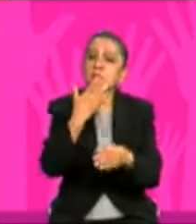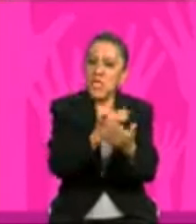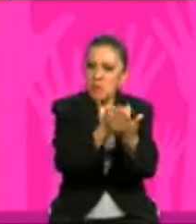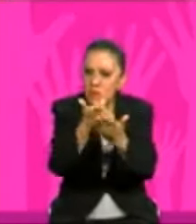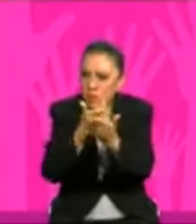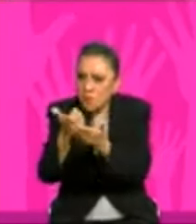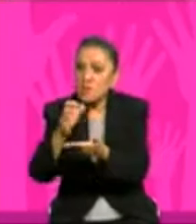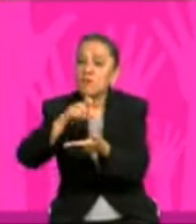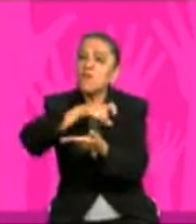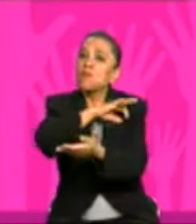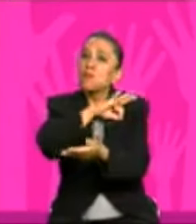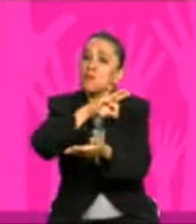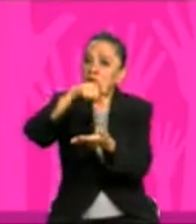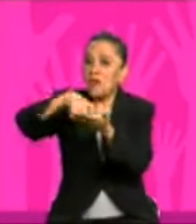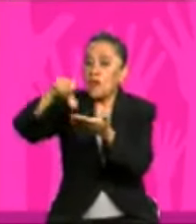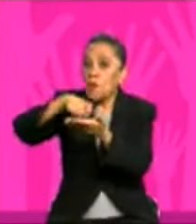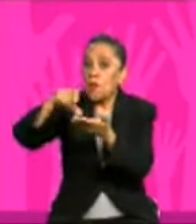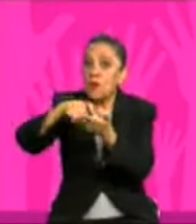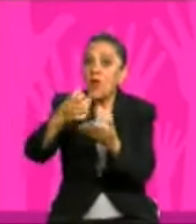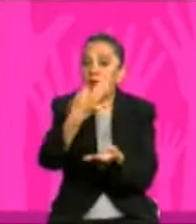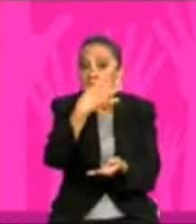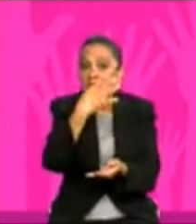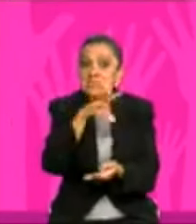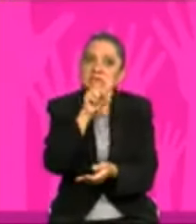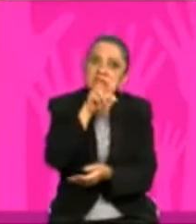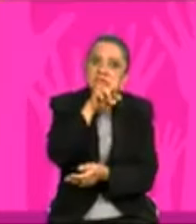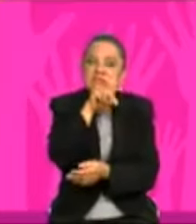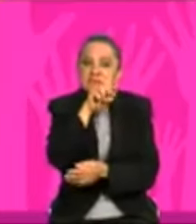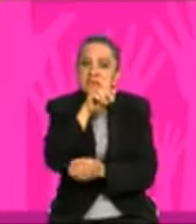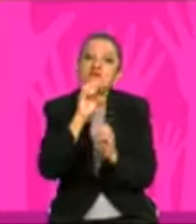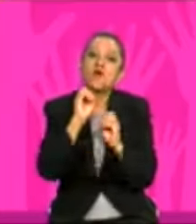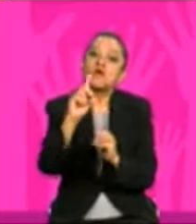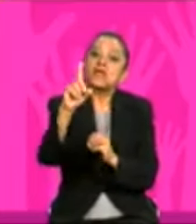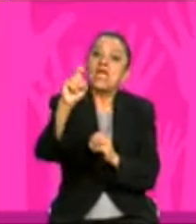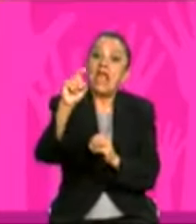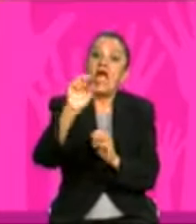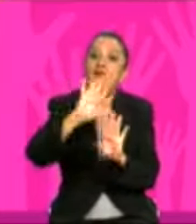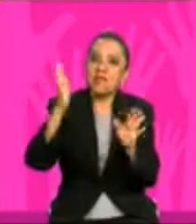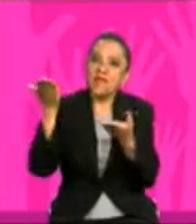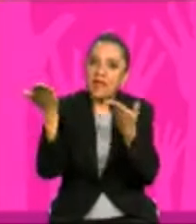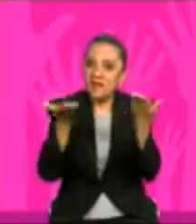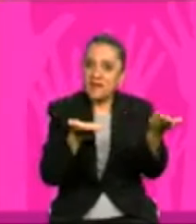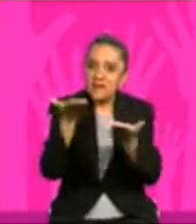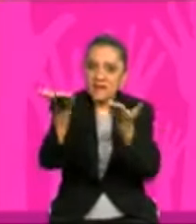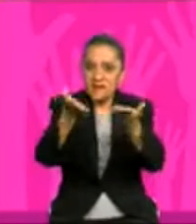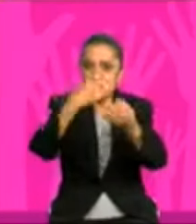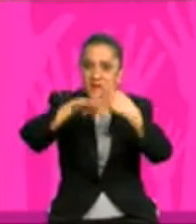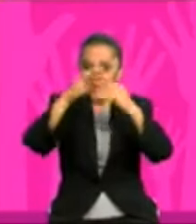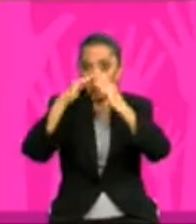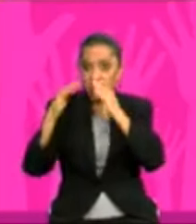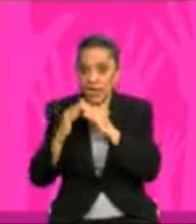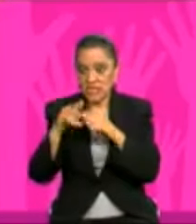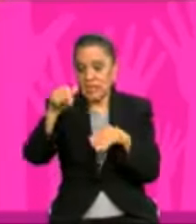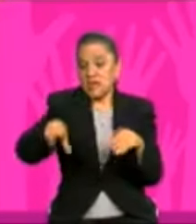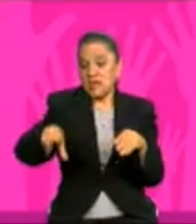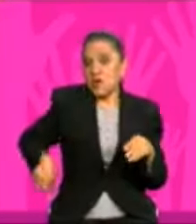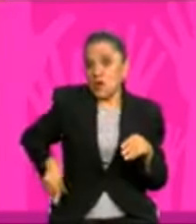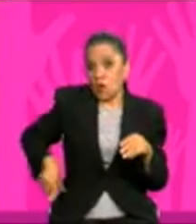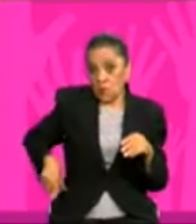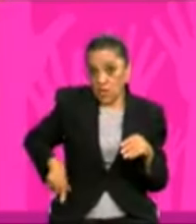las medicinas no sea una preocupación y donde el agua nos llegue a todos. Con un gobierno donde los servidores públicos